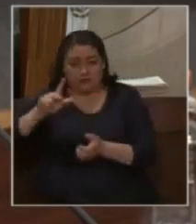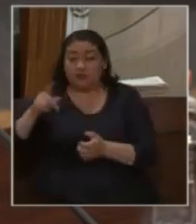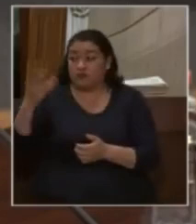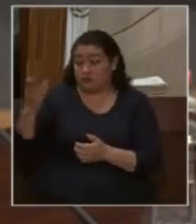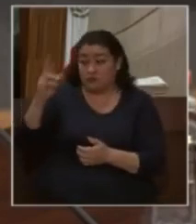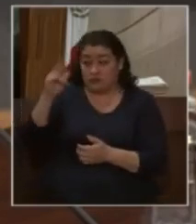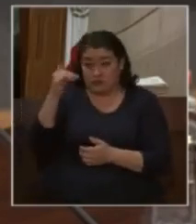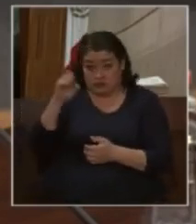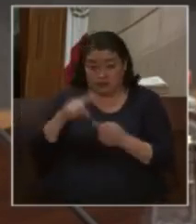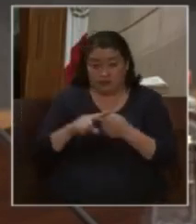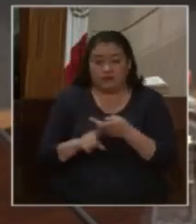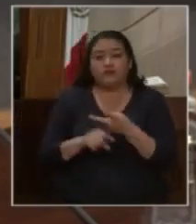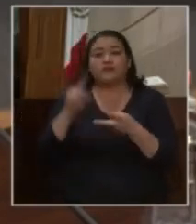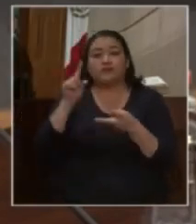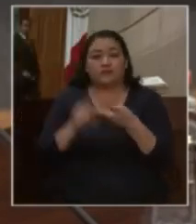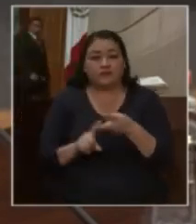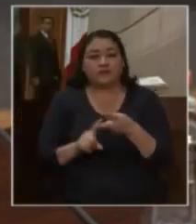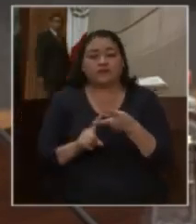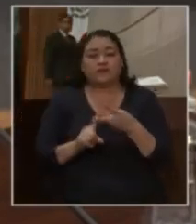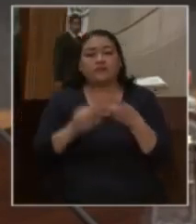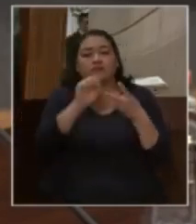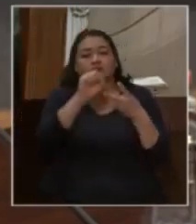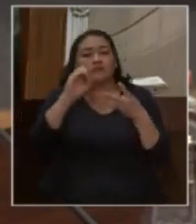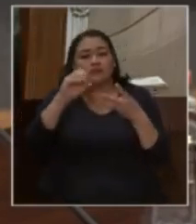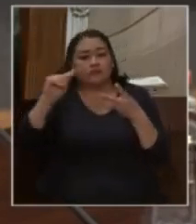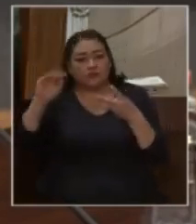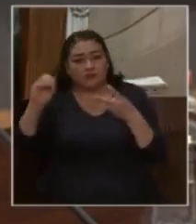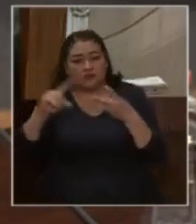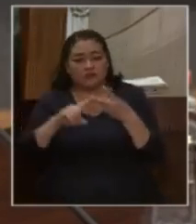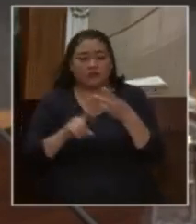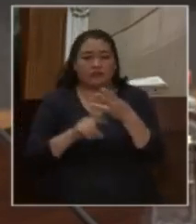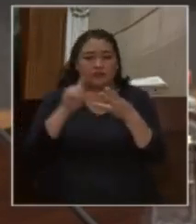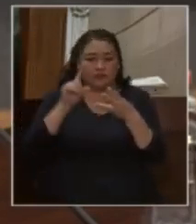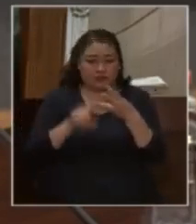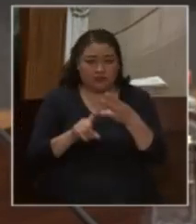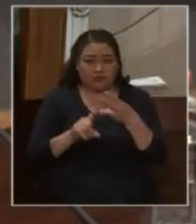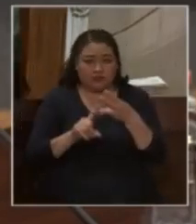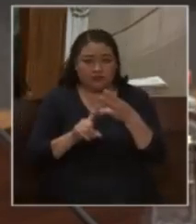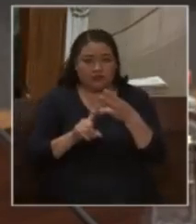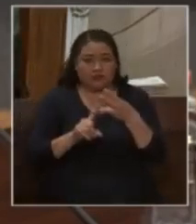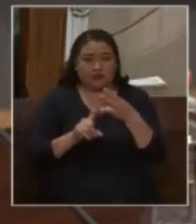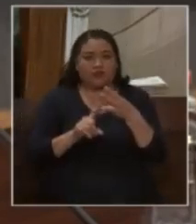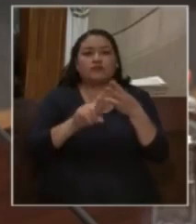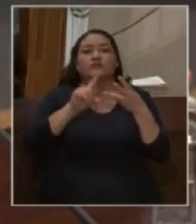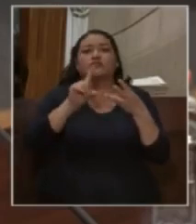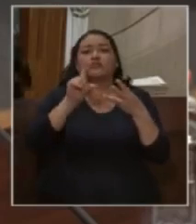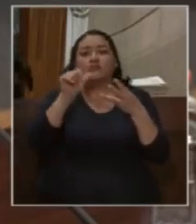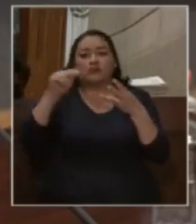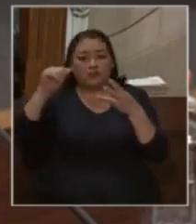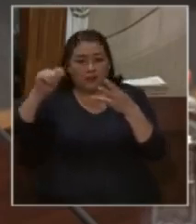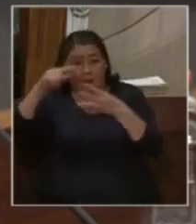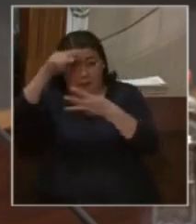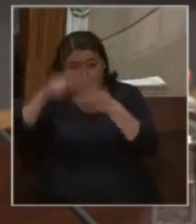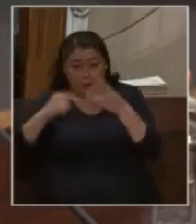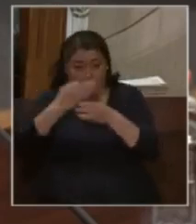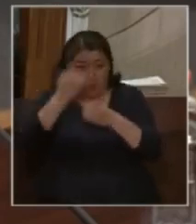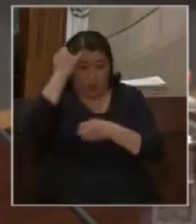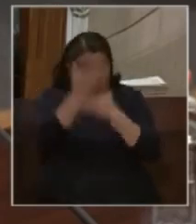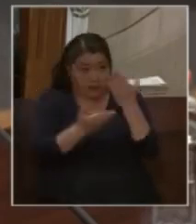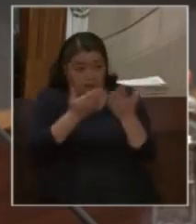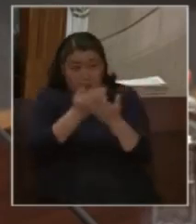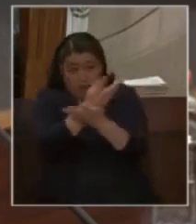magistrado Reyes Rodríguez Mondragón, la magistrada Mónica Aralí Soto Fregoso y el magistrado Felipe de la Mata Pisaña a este